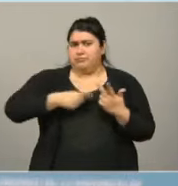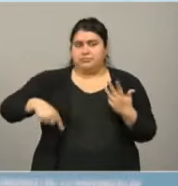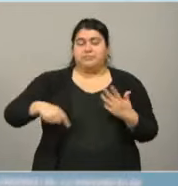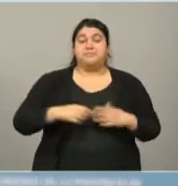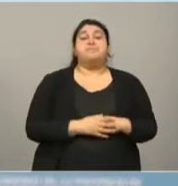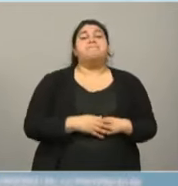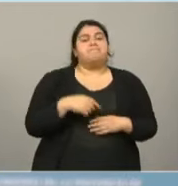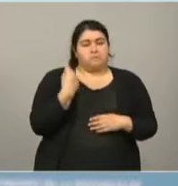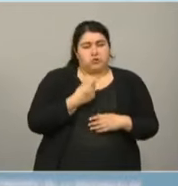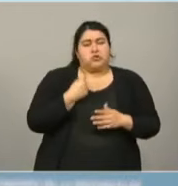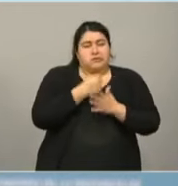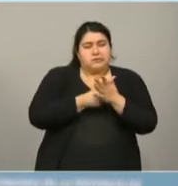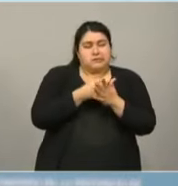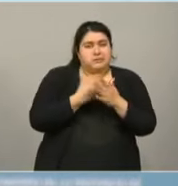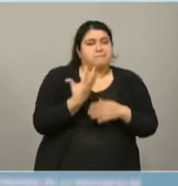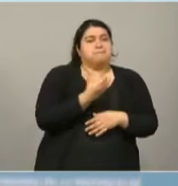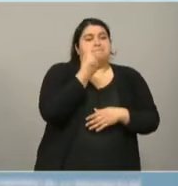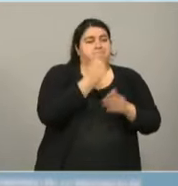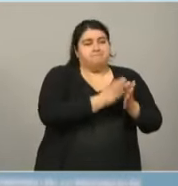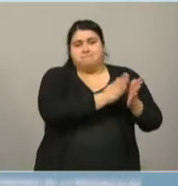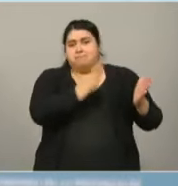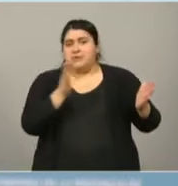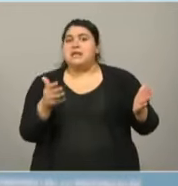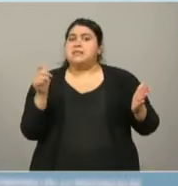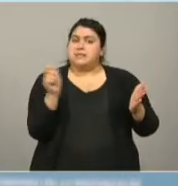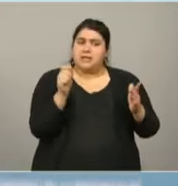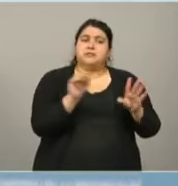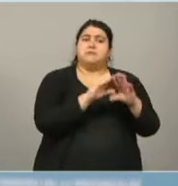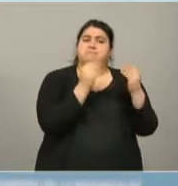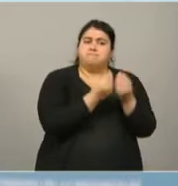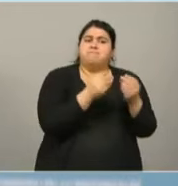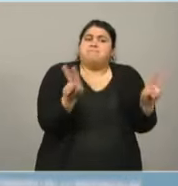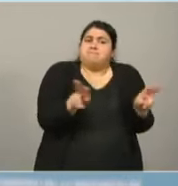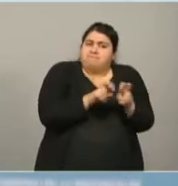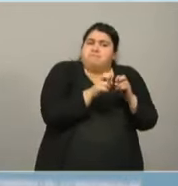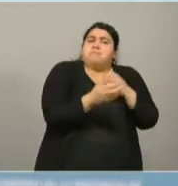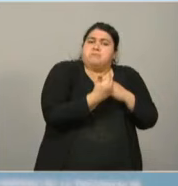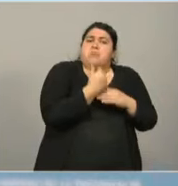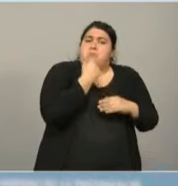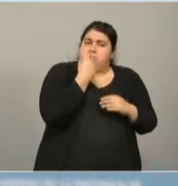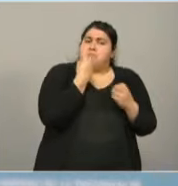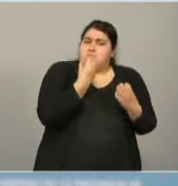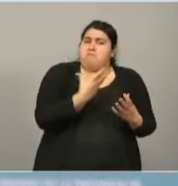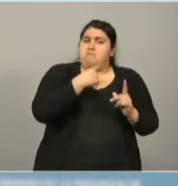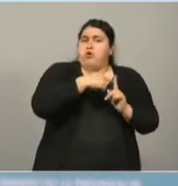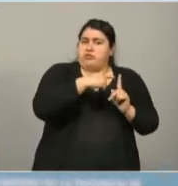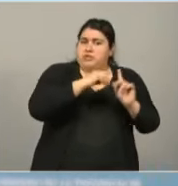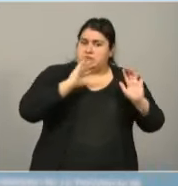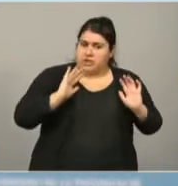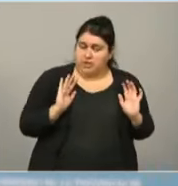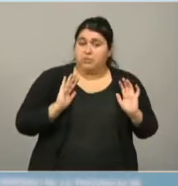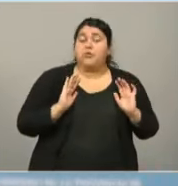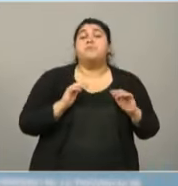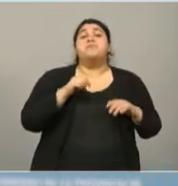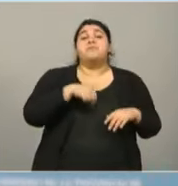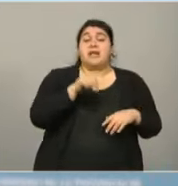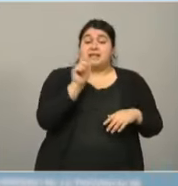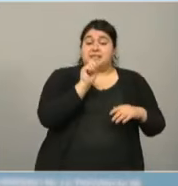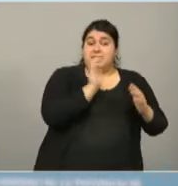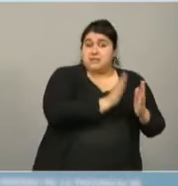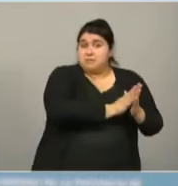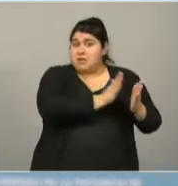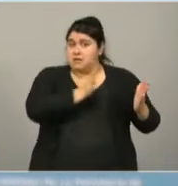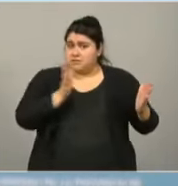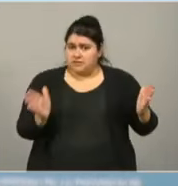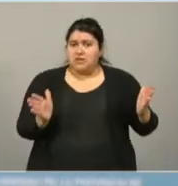lograr concluir el semestre con resultados Fiscales que son sostenibles en la provincia de Buenos Aires Finalizó el semestre